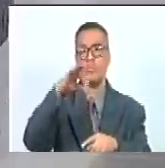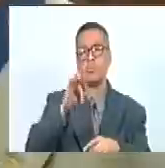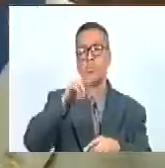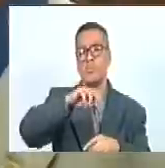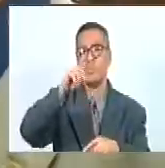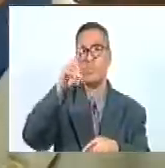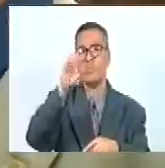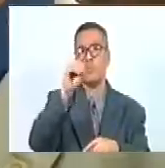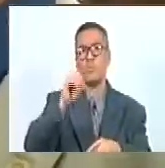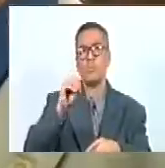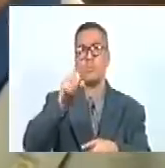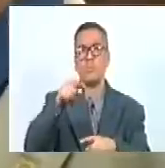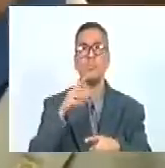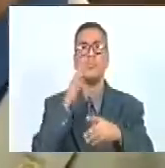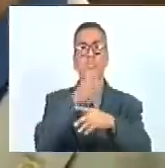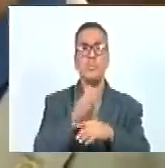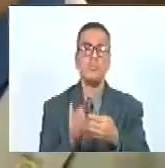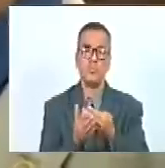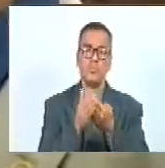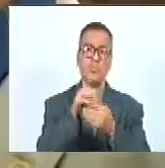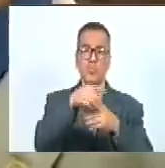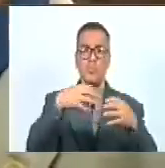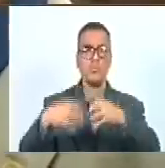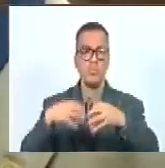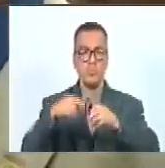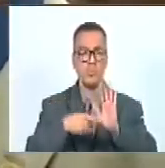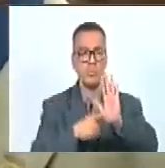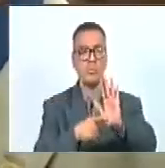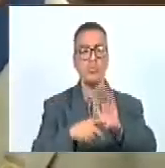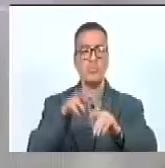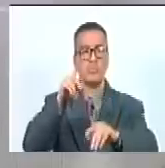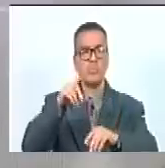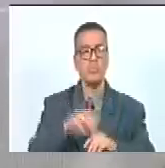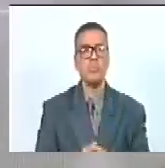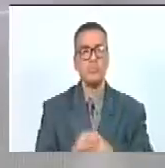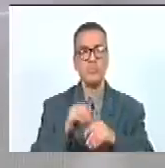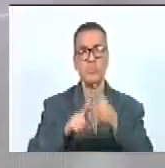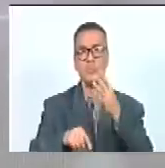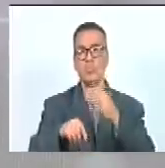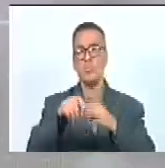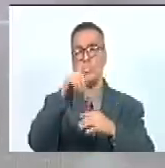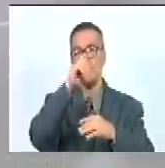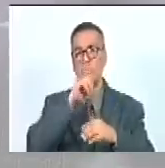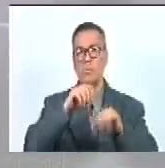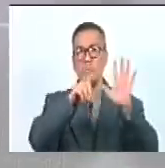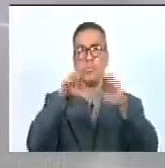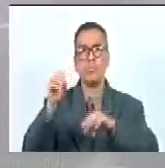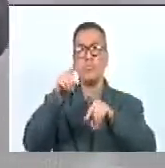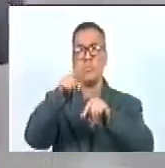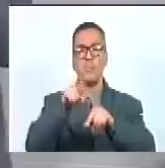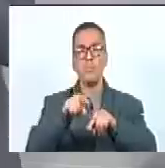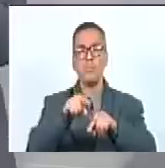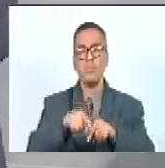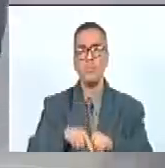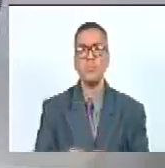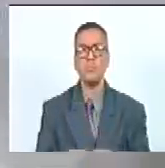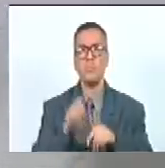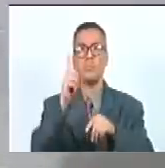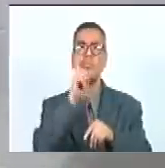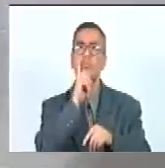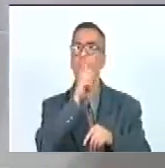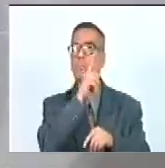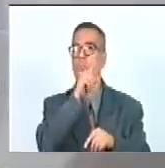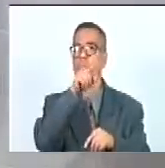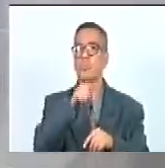Roja se fue a las guerrillas, luchó en el Frente Oriental en los años 60 y allí adquirió un